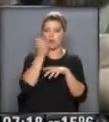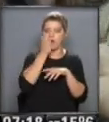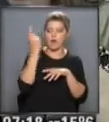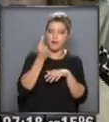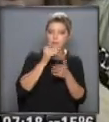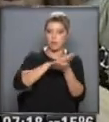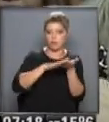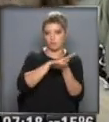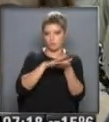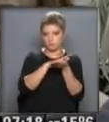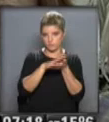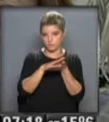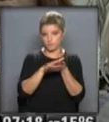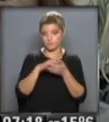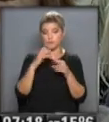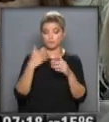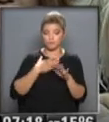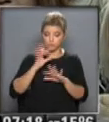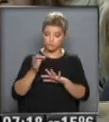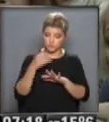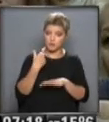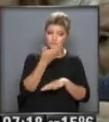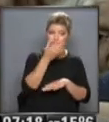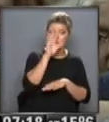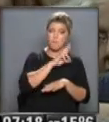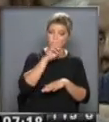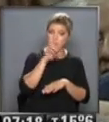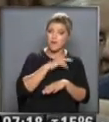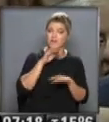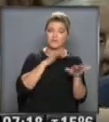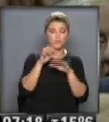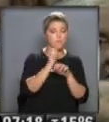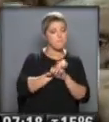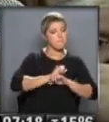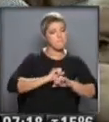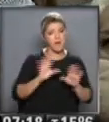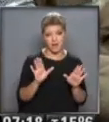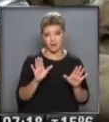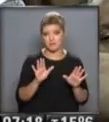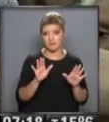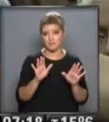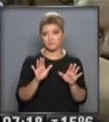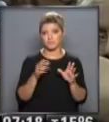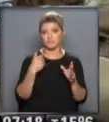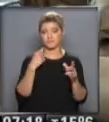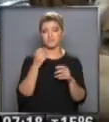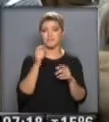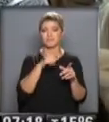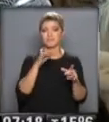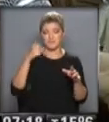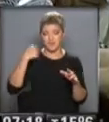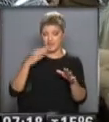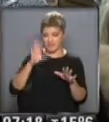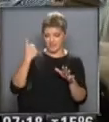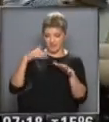Carolina no tiene consuelo, que es muy duro, durísimo, terrible, desgarrador lo que ha atravesado durante todo este